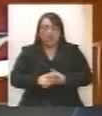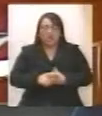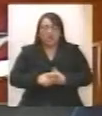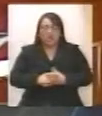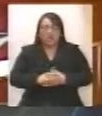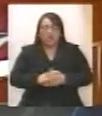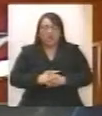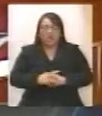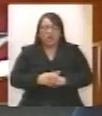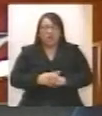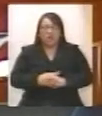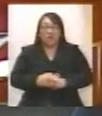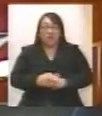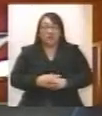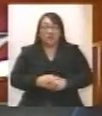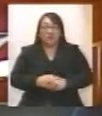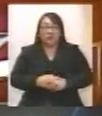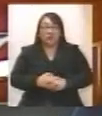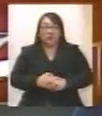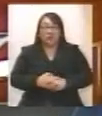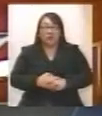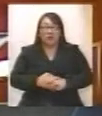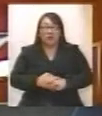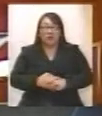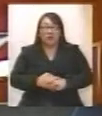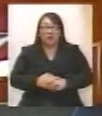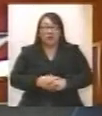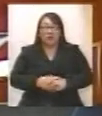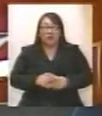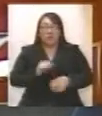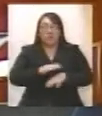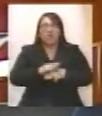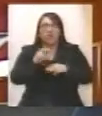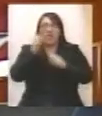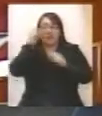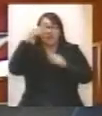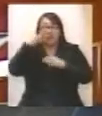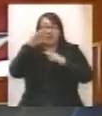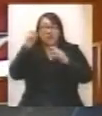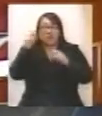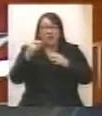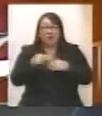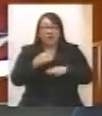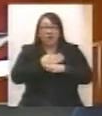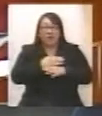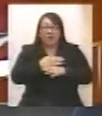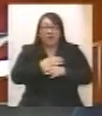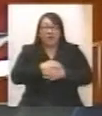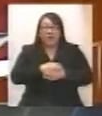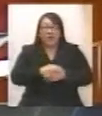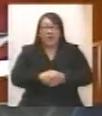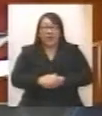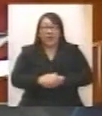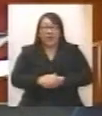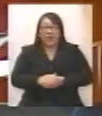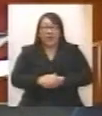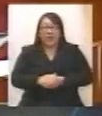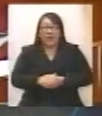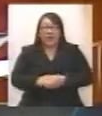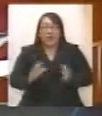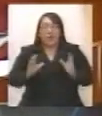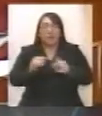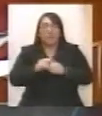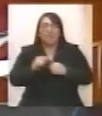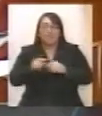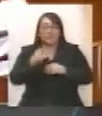viento y pliegue bajo la luz del cielo. Porque fuiste ala con Chávez, pujanza